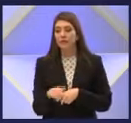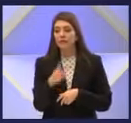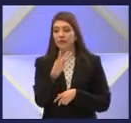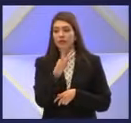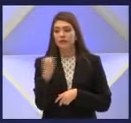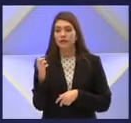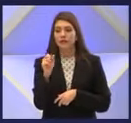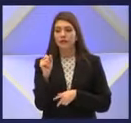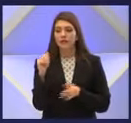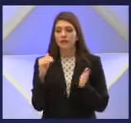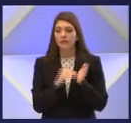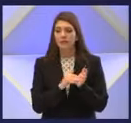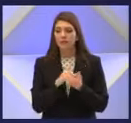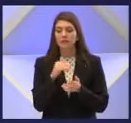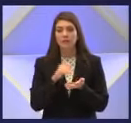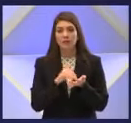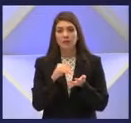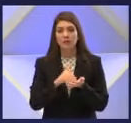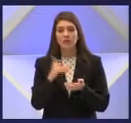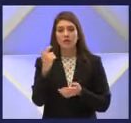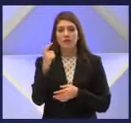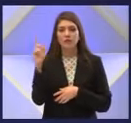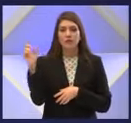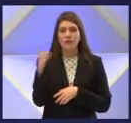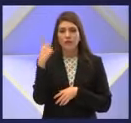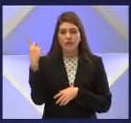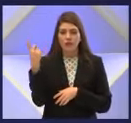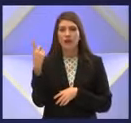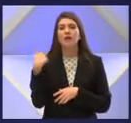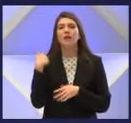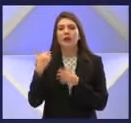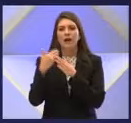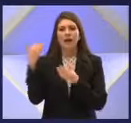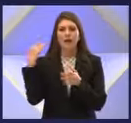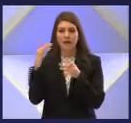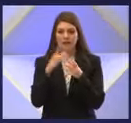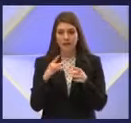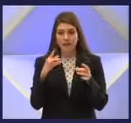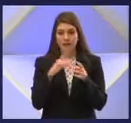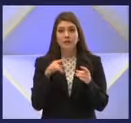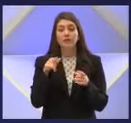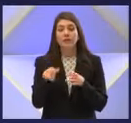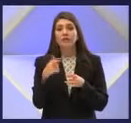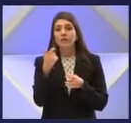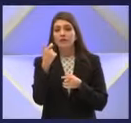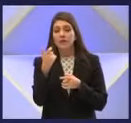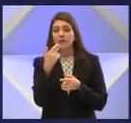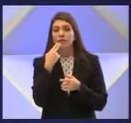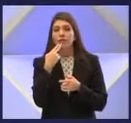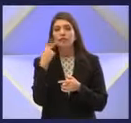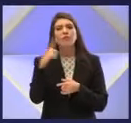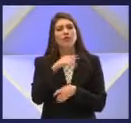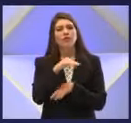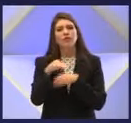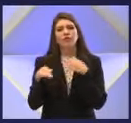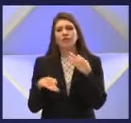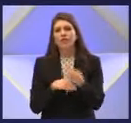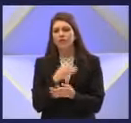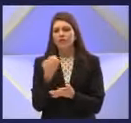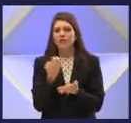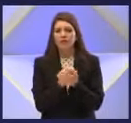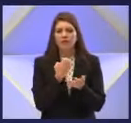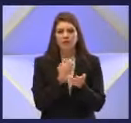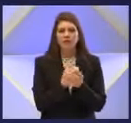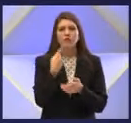de dólares que les que les dije y se usa en toda la economía en el medio ambiente